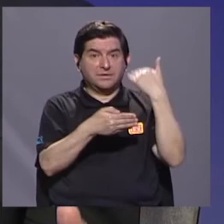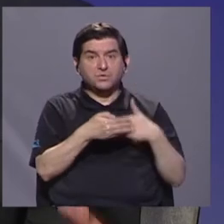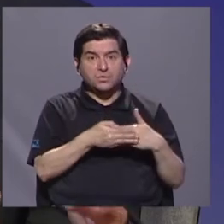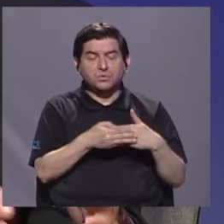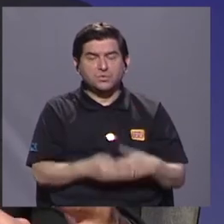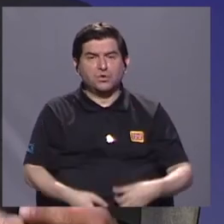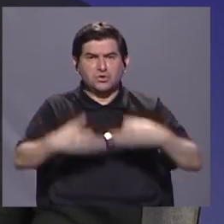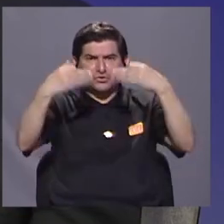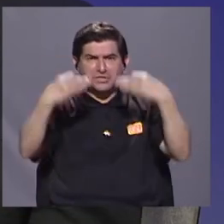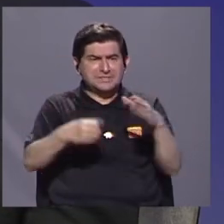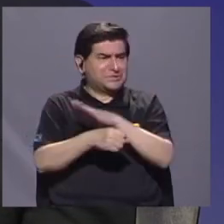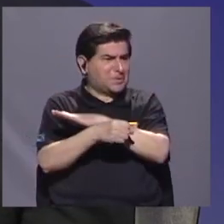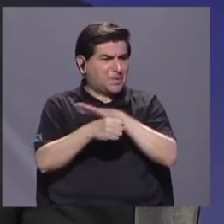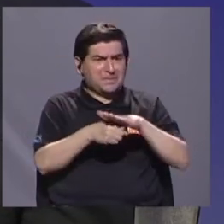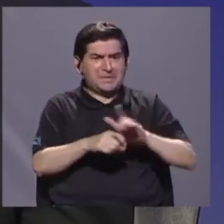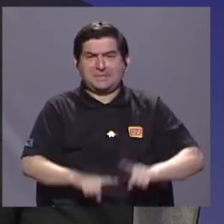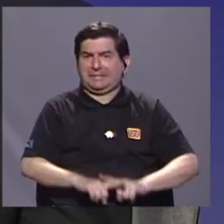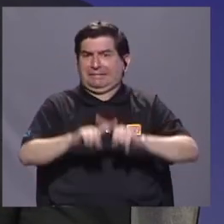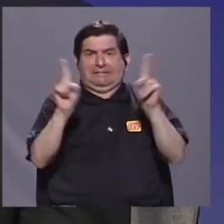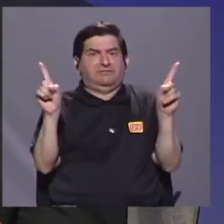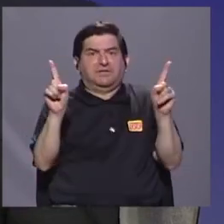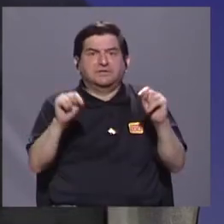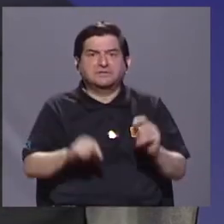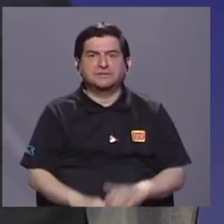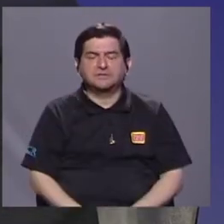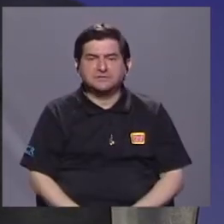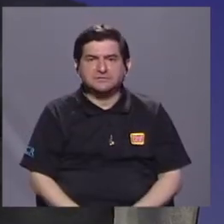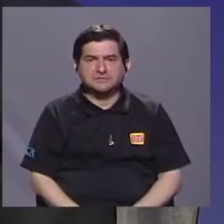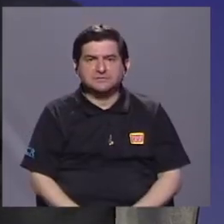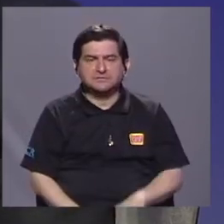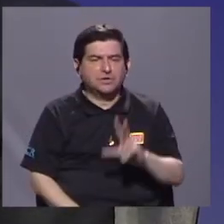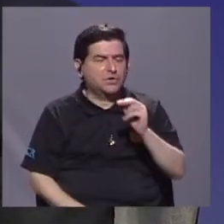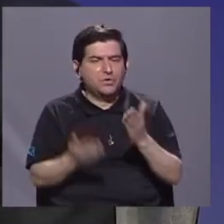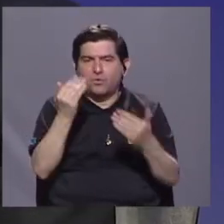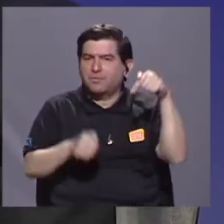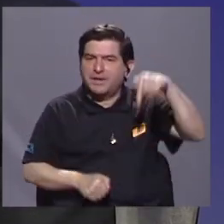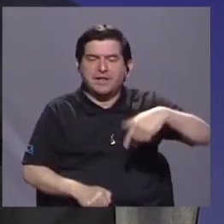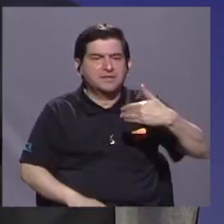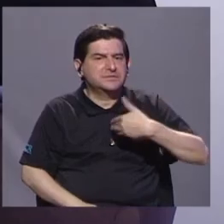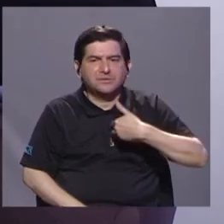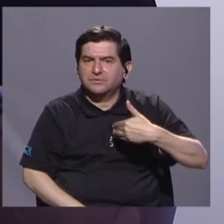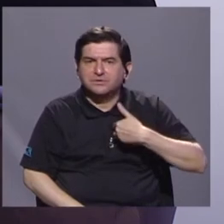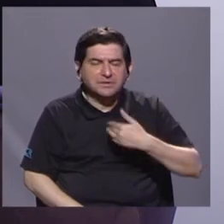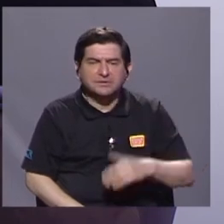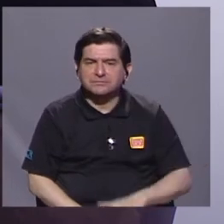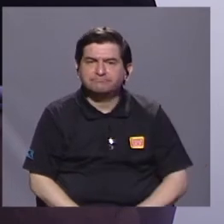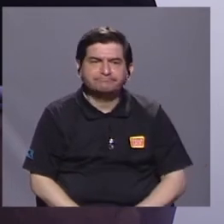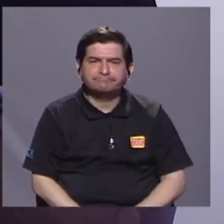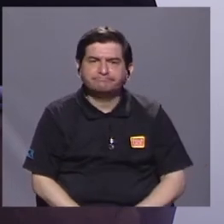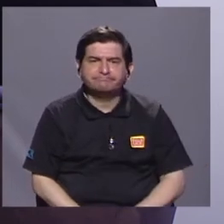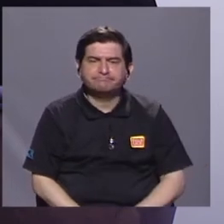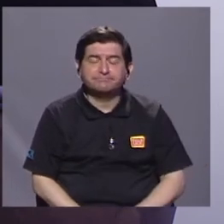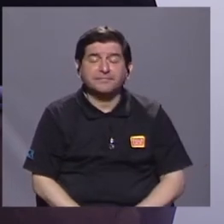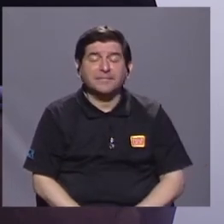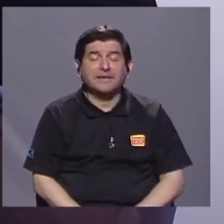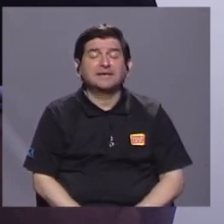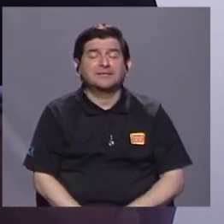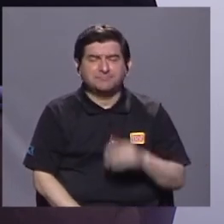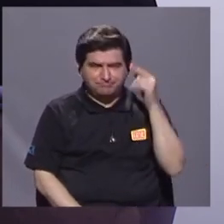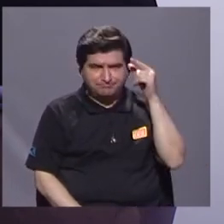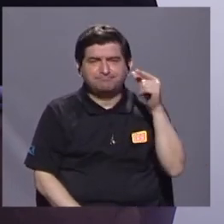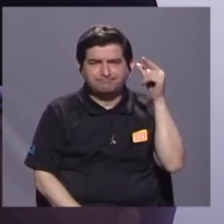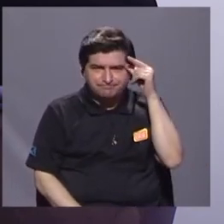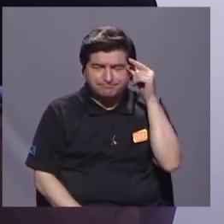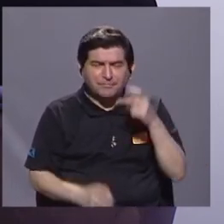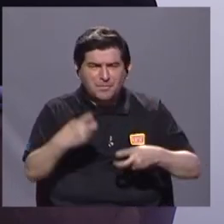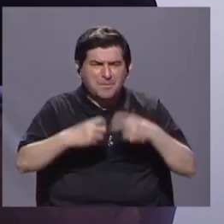las medidas eran completamente otras, incomparables a las que tenemos el día de hoy. Sin duda, Gustavo, y el